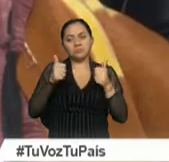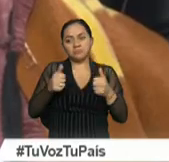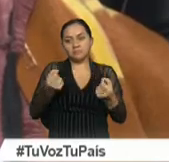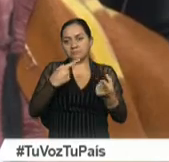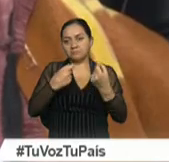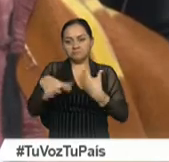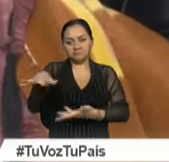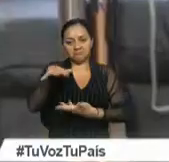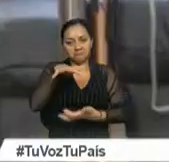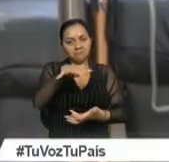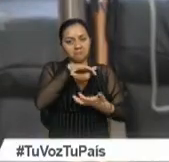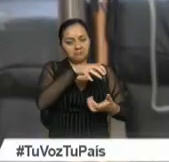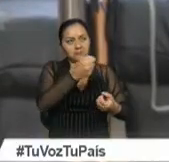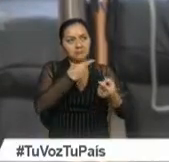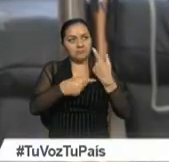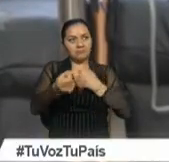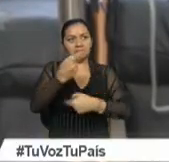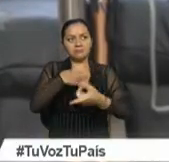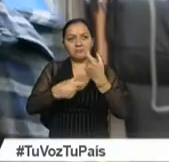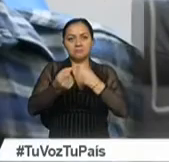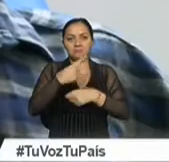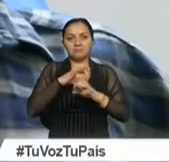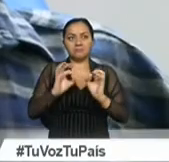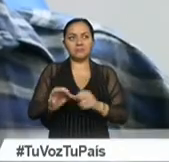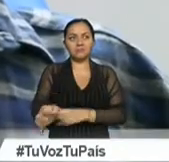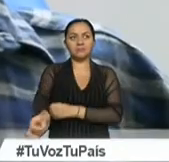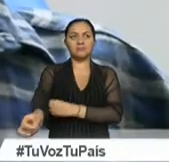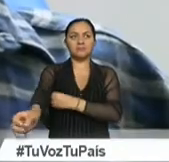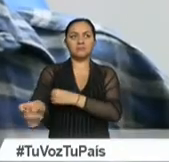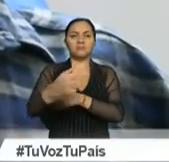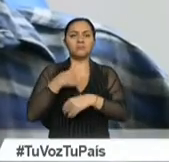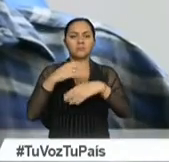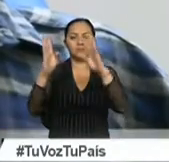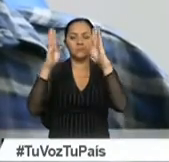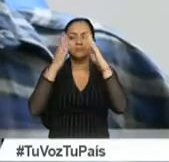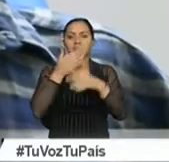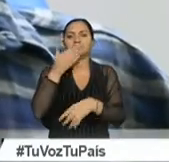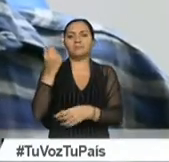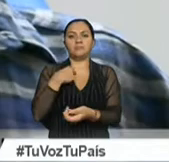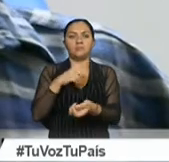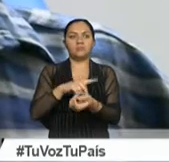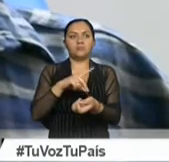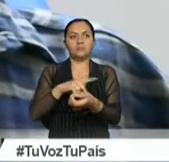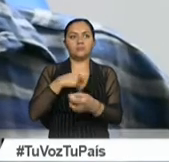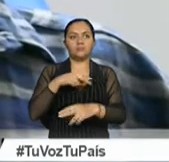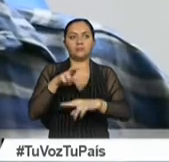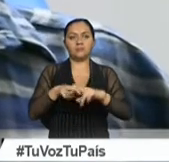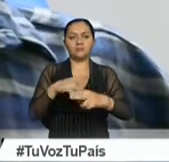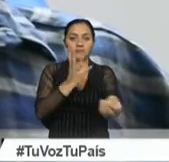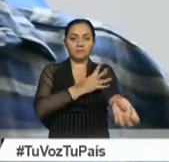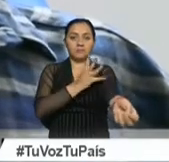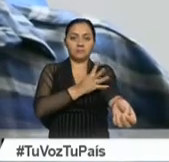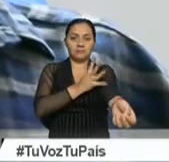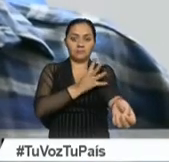medicamentos que he necesitado. La mejor atención que yo he recibido, estando aquí en quimioterapia,